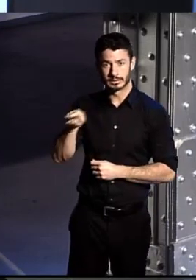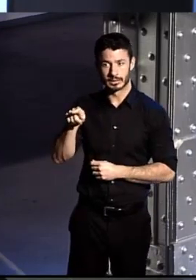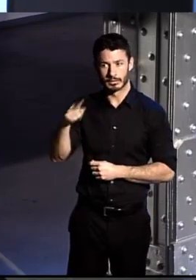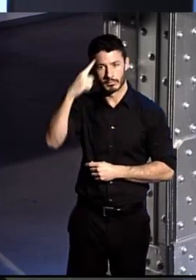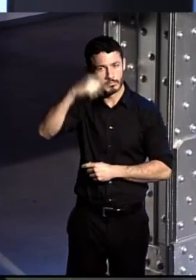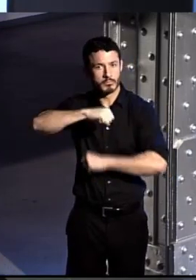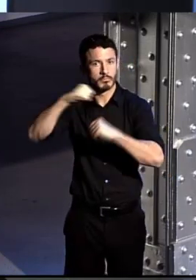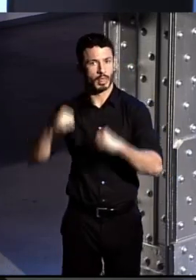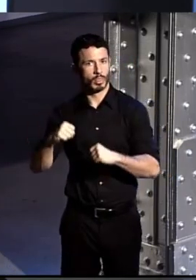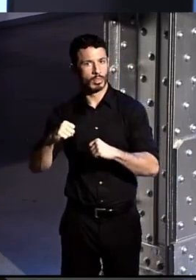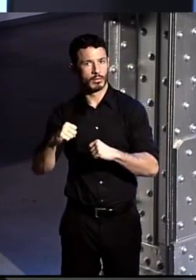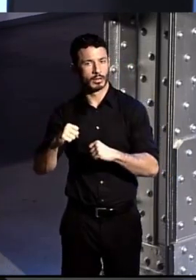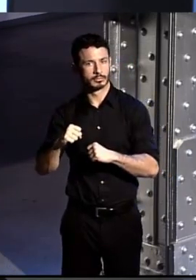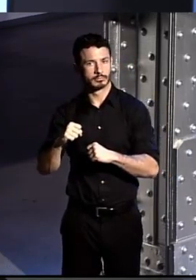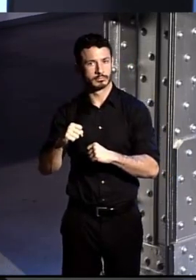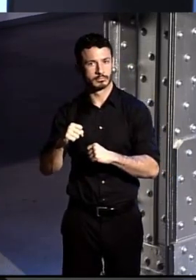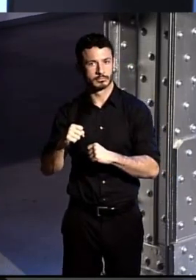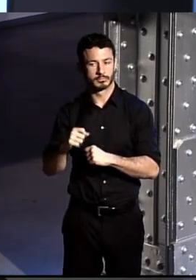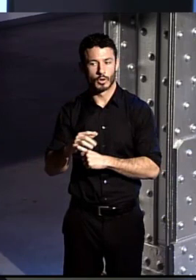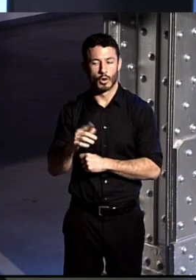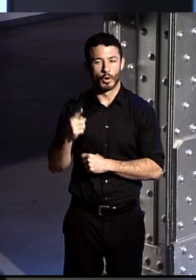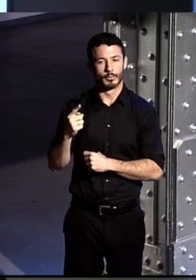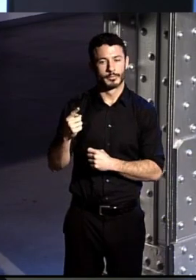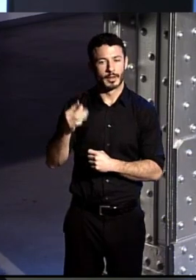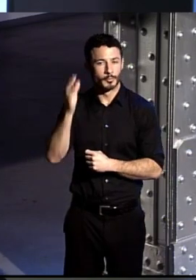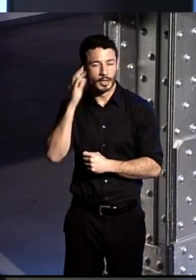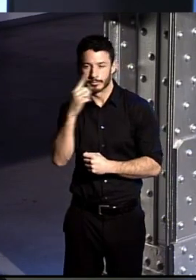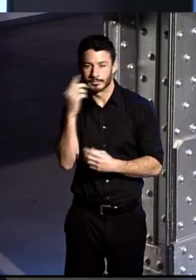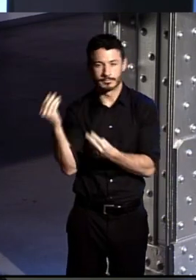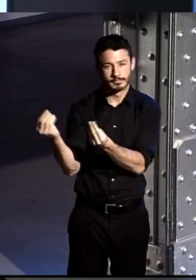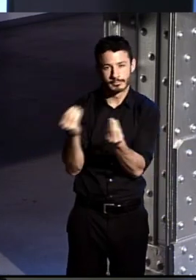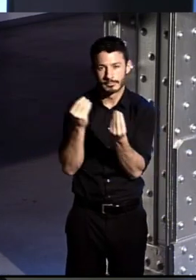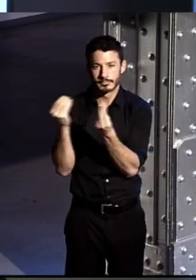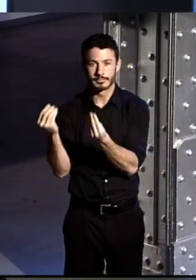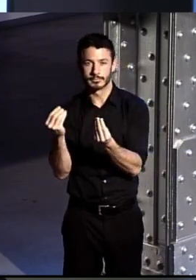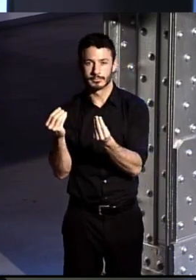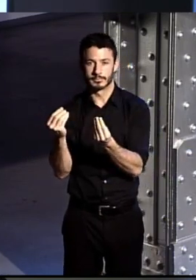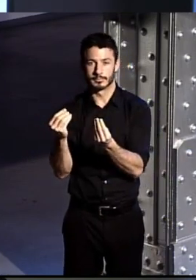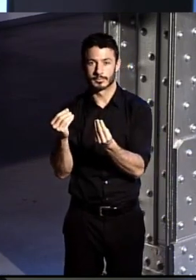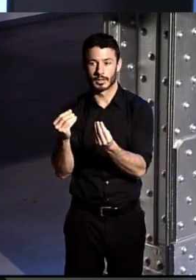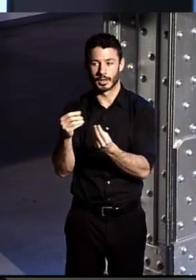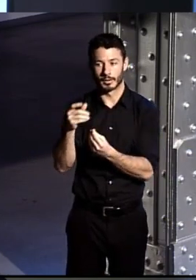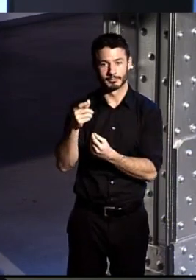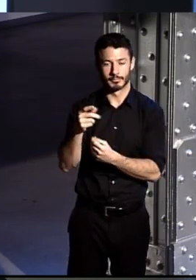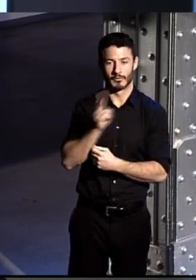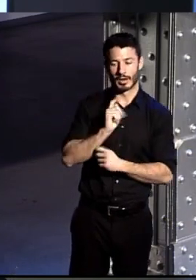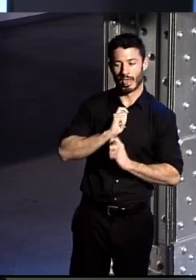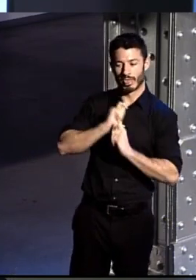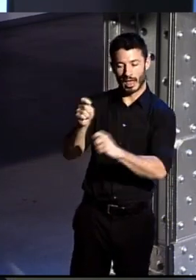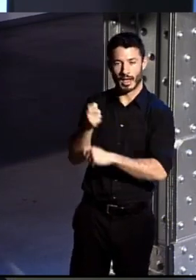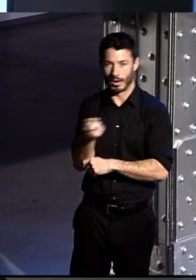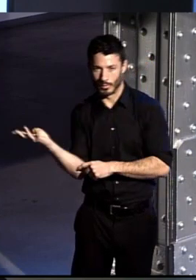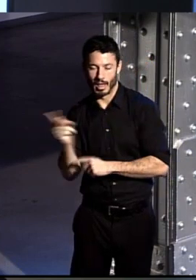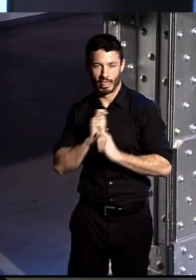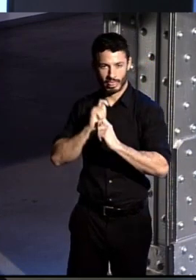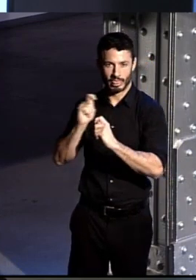madurez, por ejemplo, o de la intuición femenina, que Verne coloca a unas cuantas de ellas, no a todas, por supuesto,